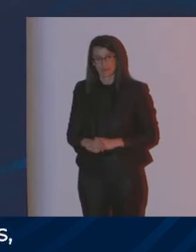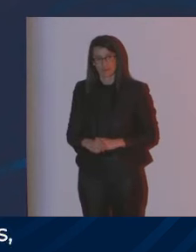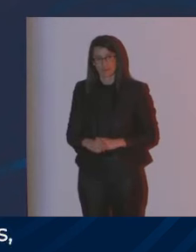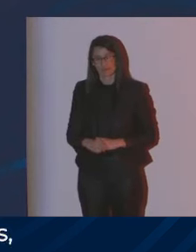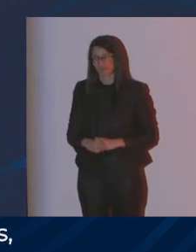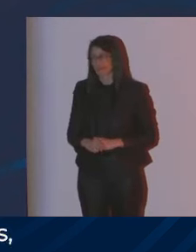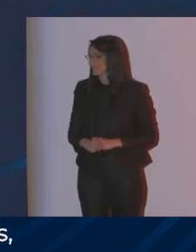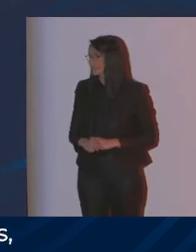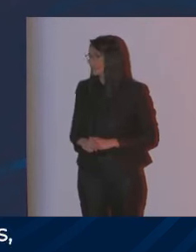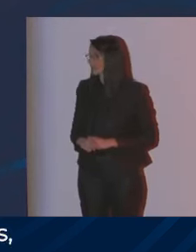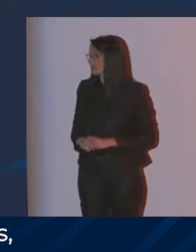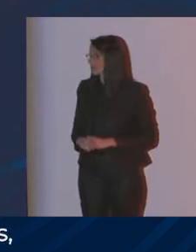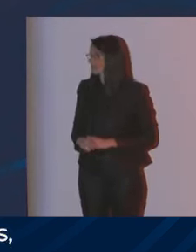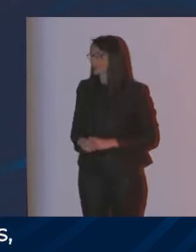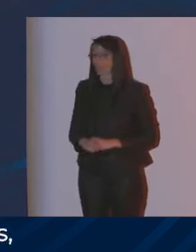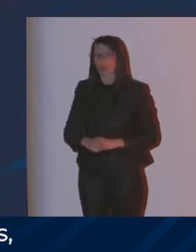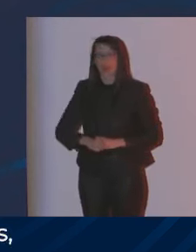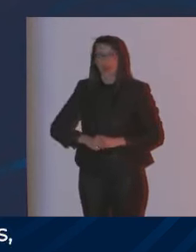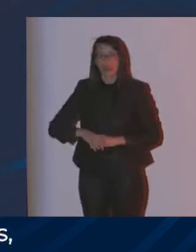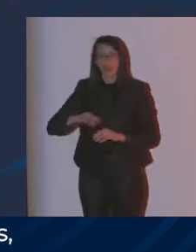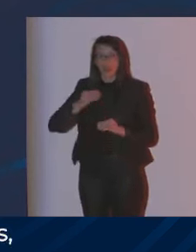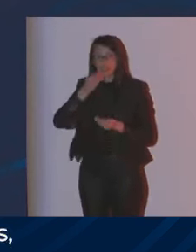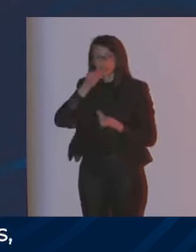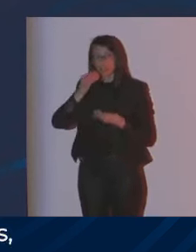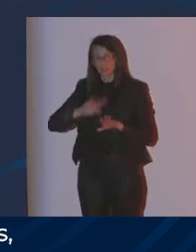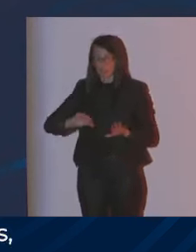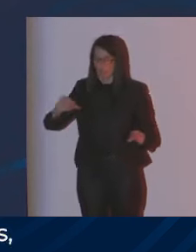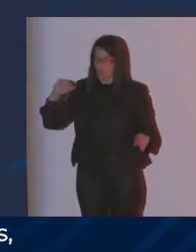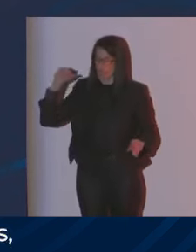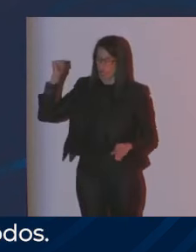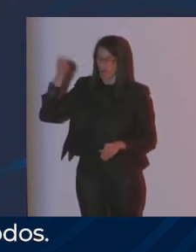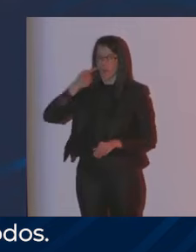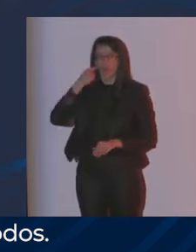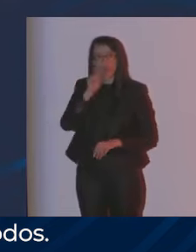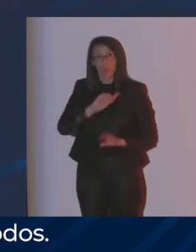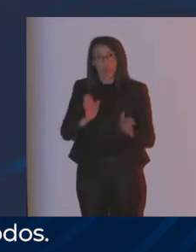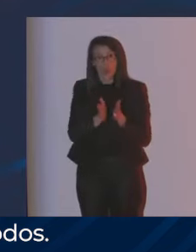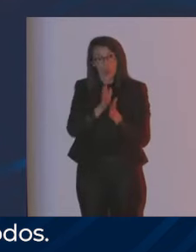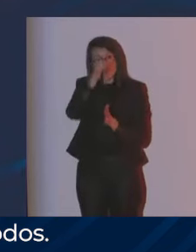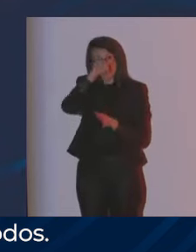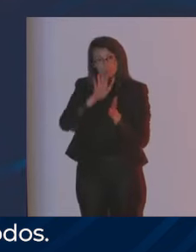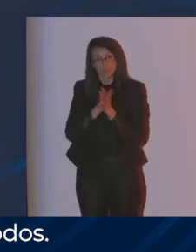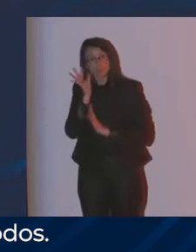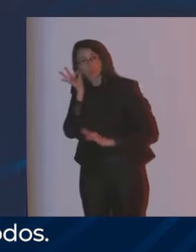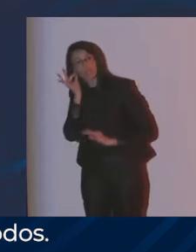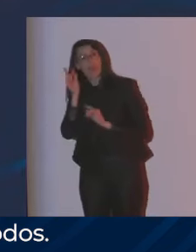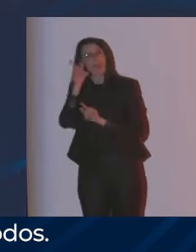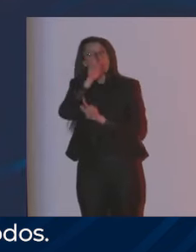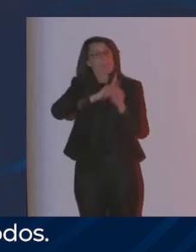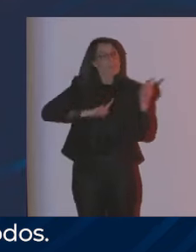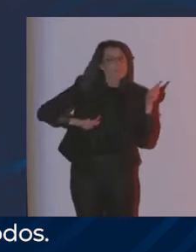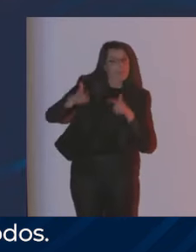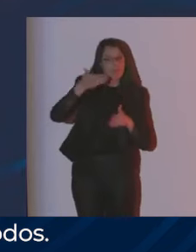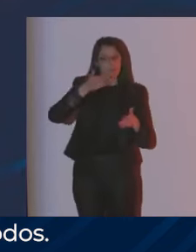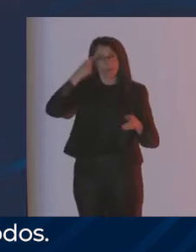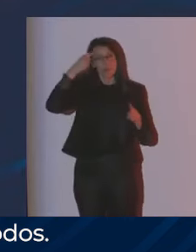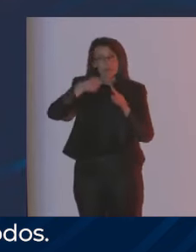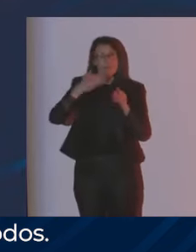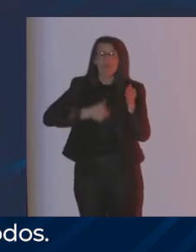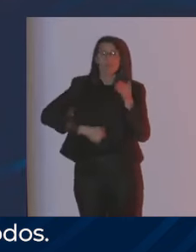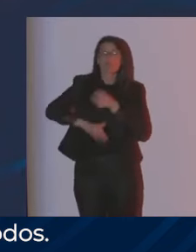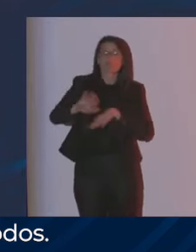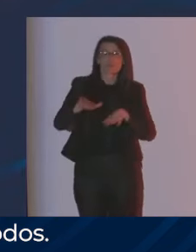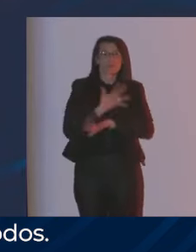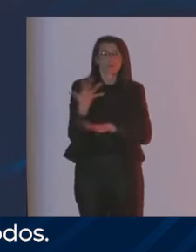¡Qué increíble recorrido! Compañeros y compañeras que comparten un viaje hacia un futuro mejor para